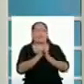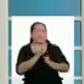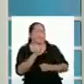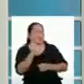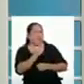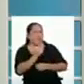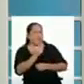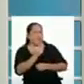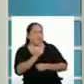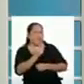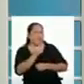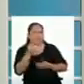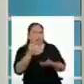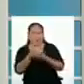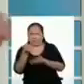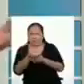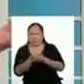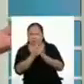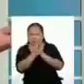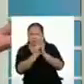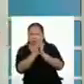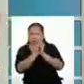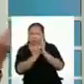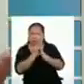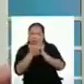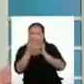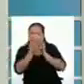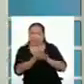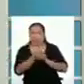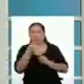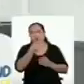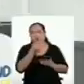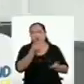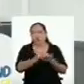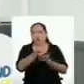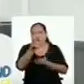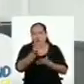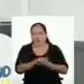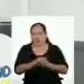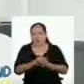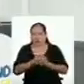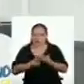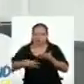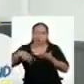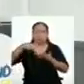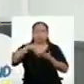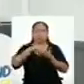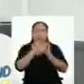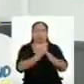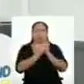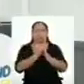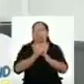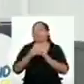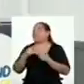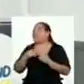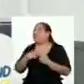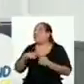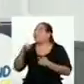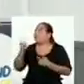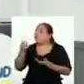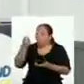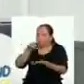pagan más bien por serlo? ¿Por qué tú misma pagarías para hacerlo? Ay, es que yo primero invertiría, pues.